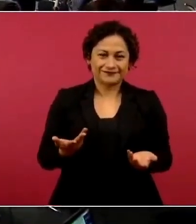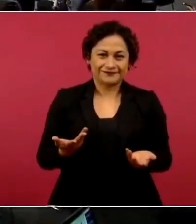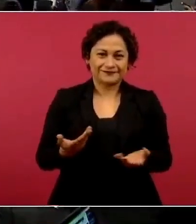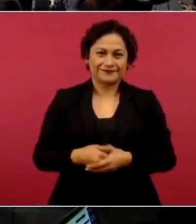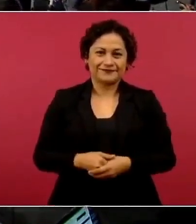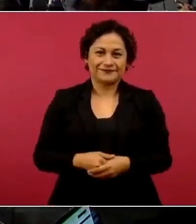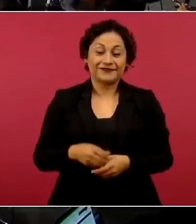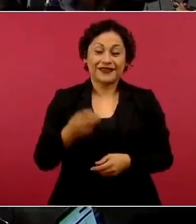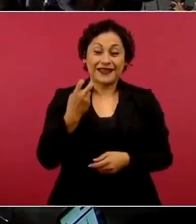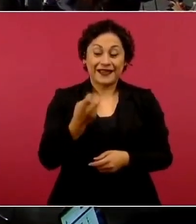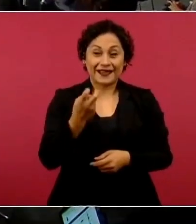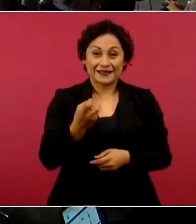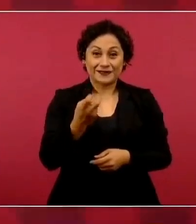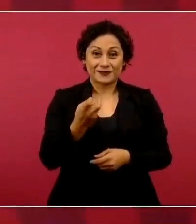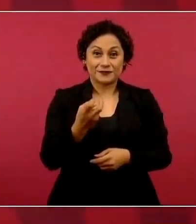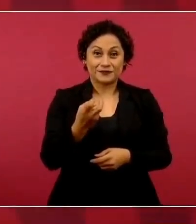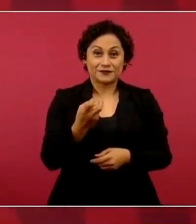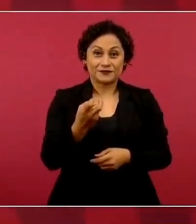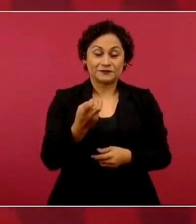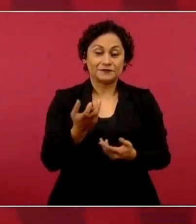Y eso